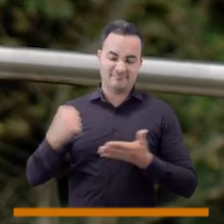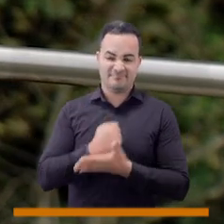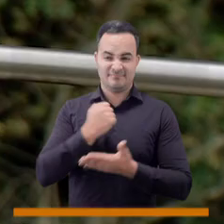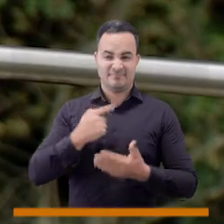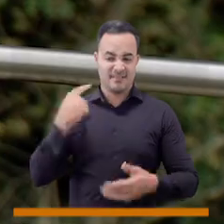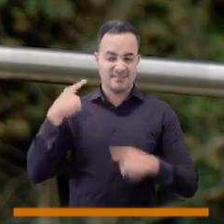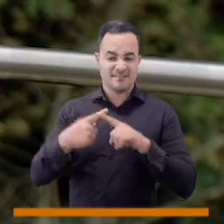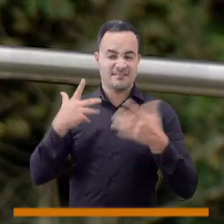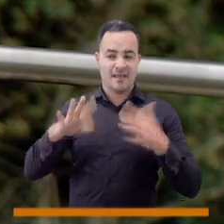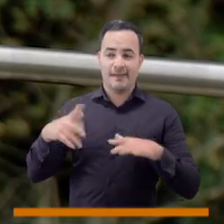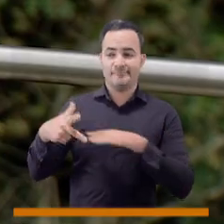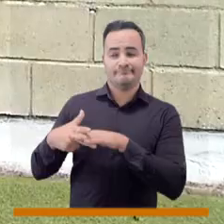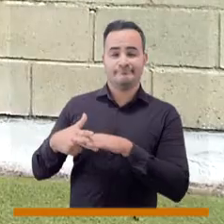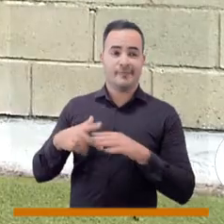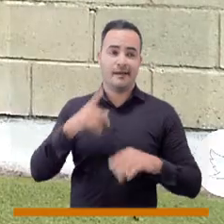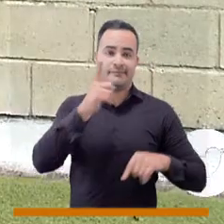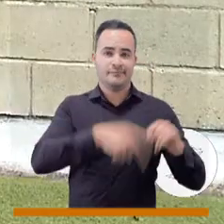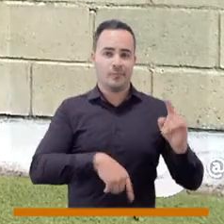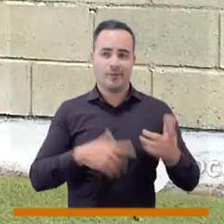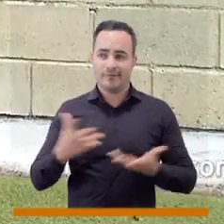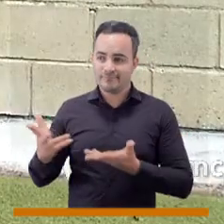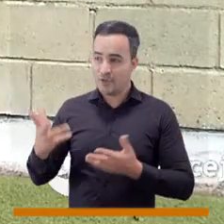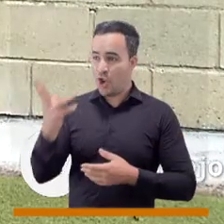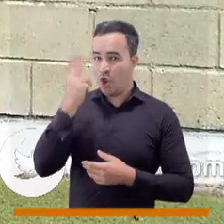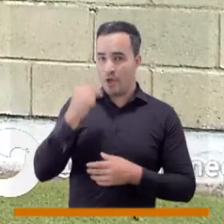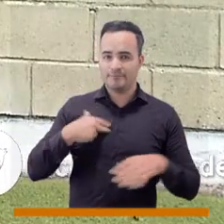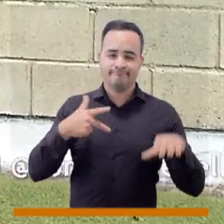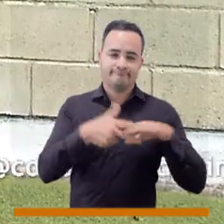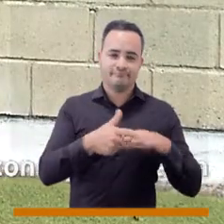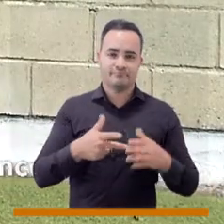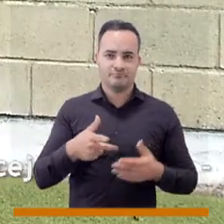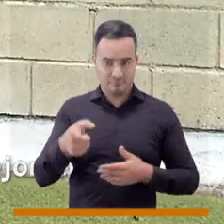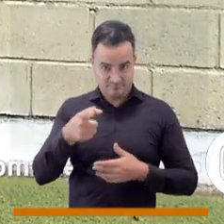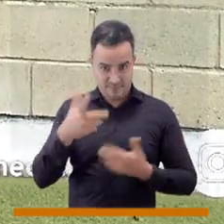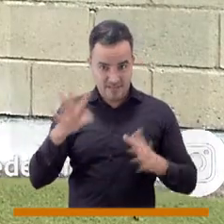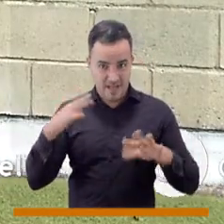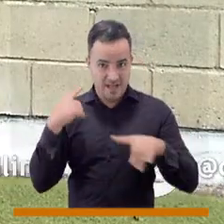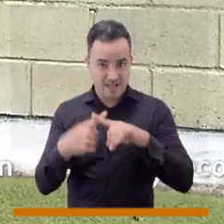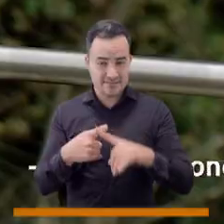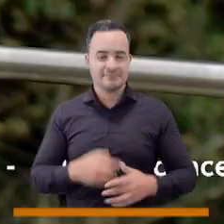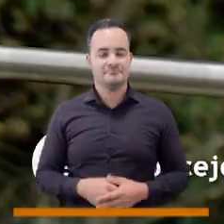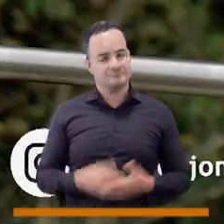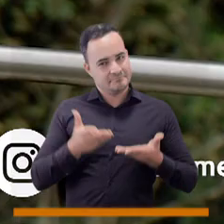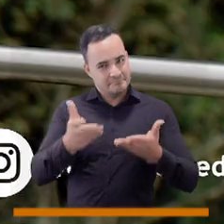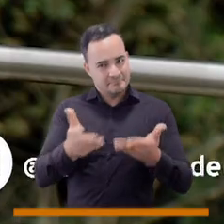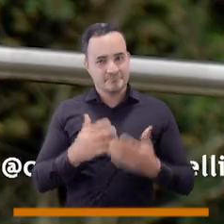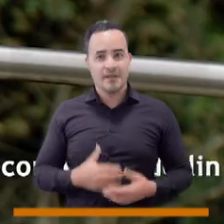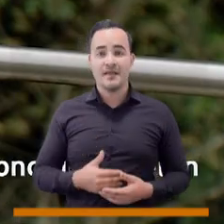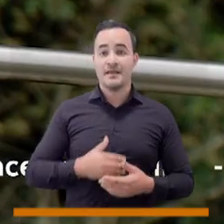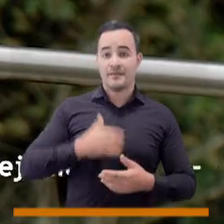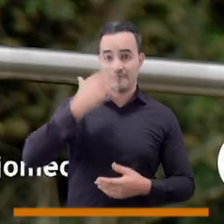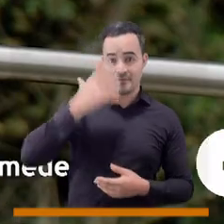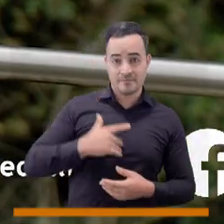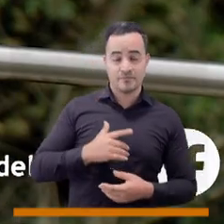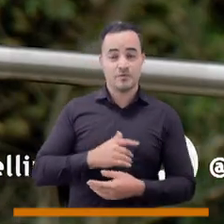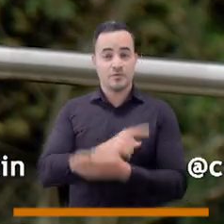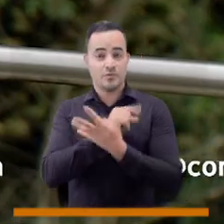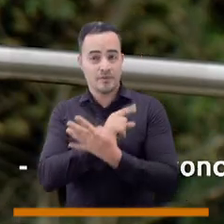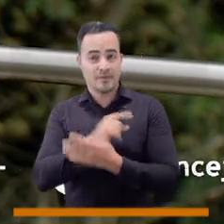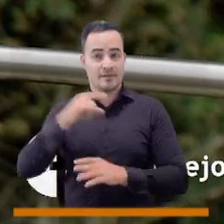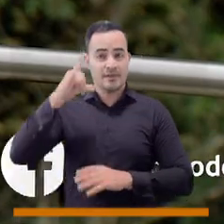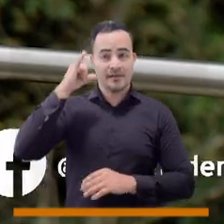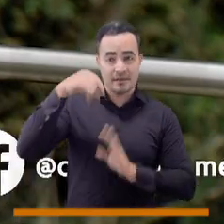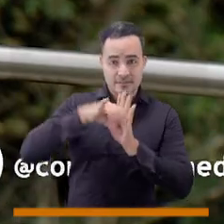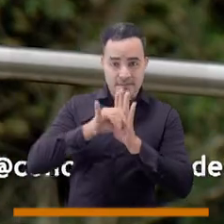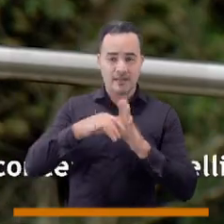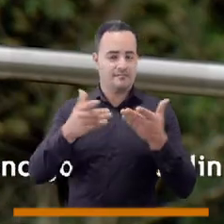en Instagram y Twitter aparecemos como @consejomedellin y Facebook y en el canal de YouTube como Consejo de Medellín,